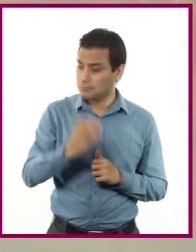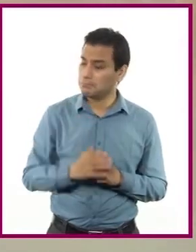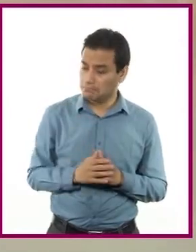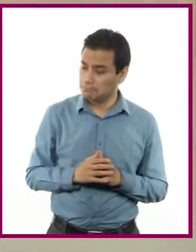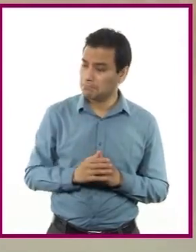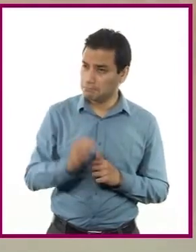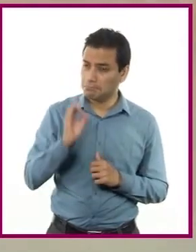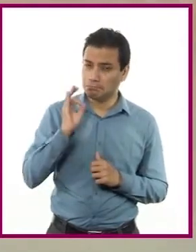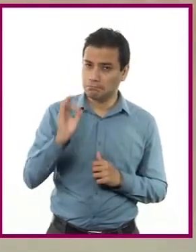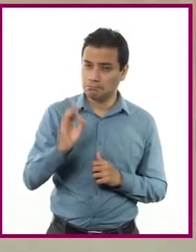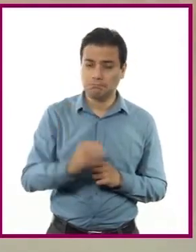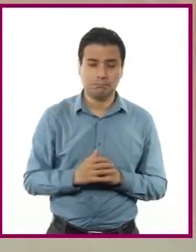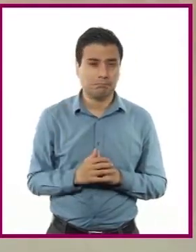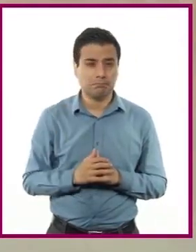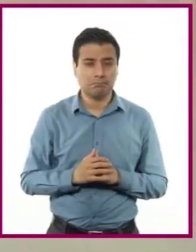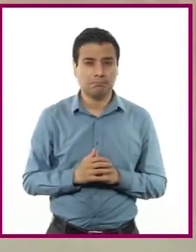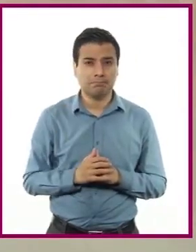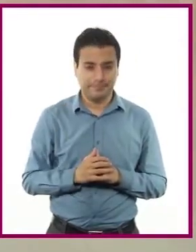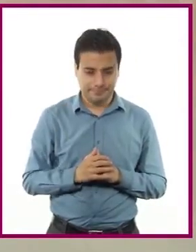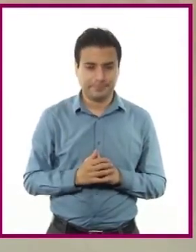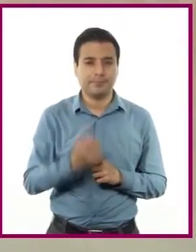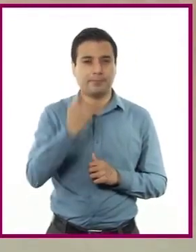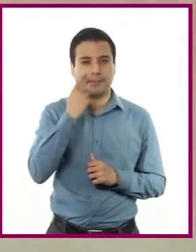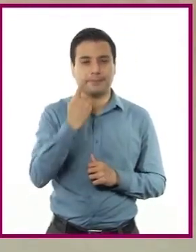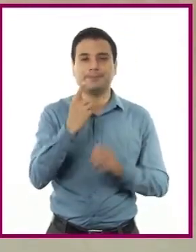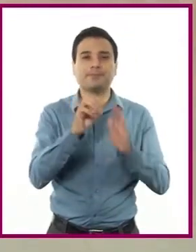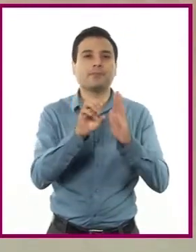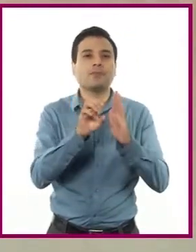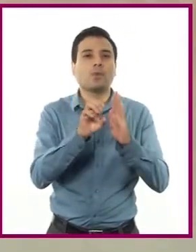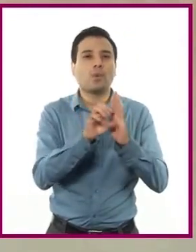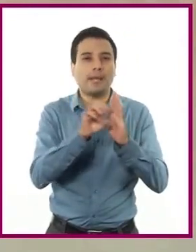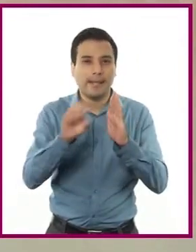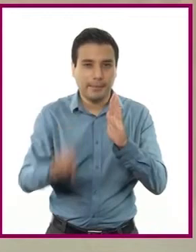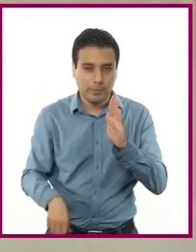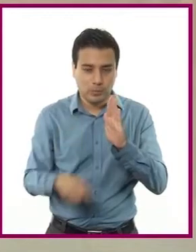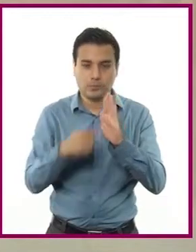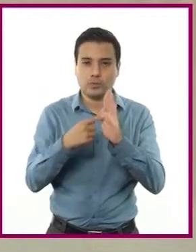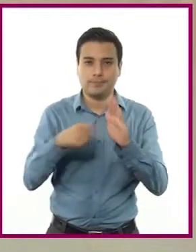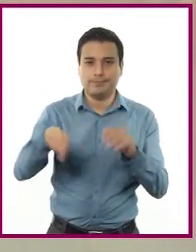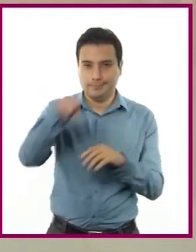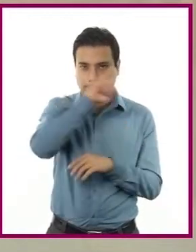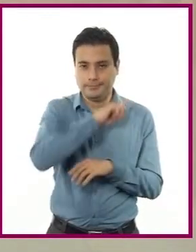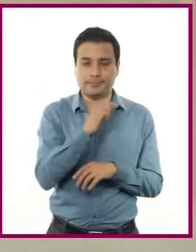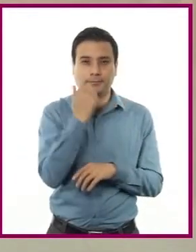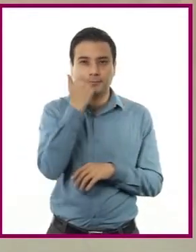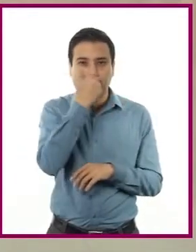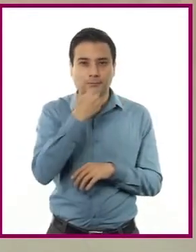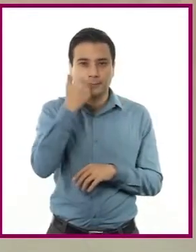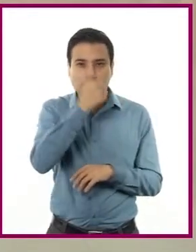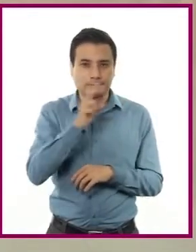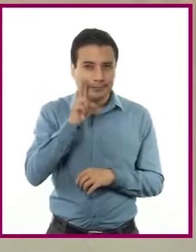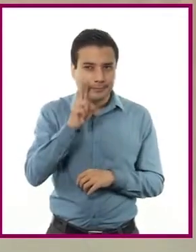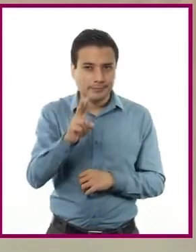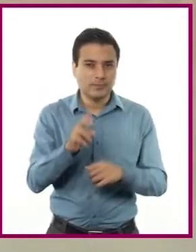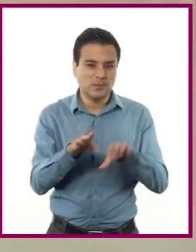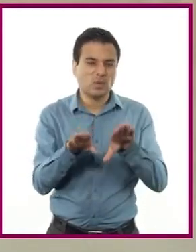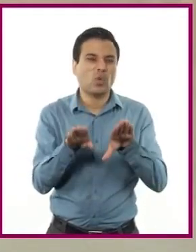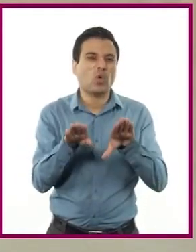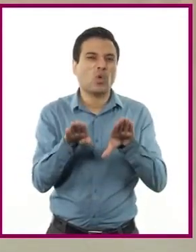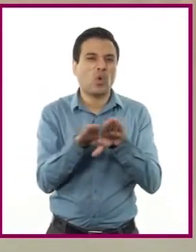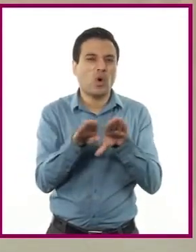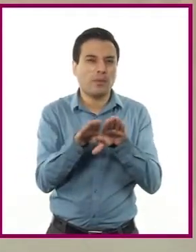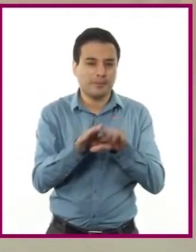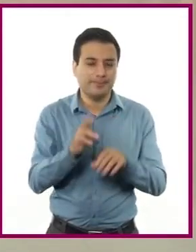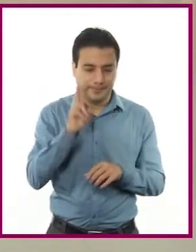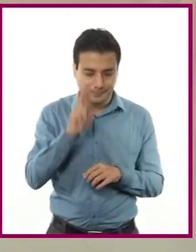muy buena idea, Irma. Vamos a poner un ejemplo para que en casa vean cómo les puede ser de